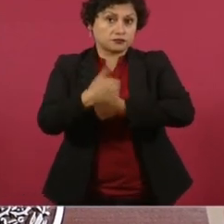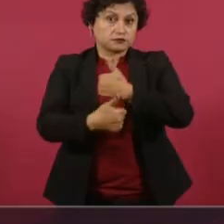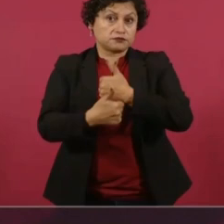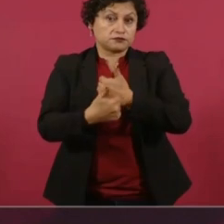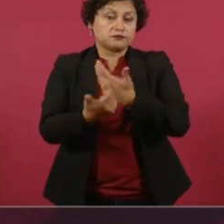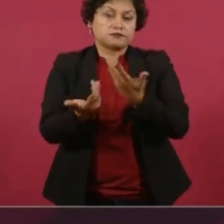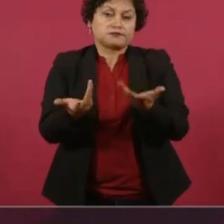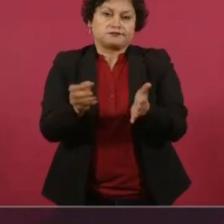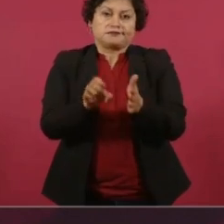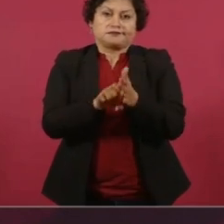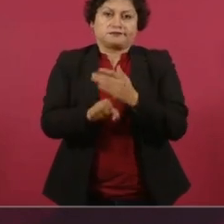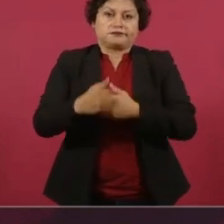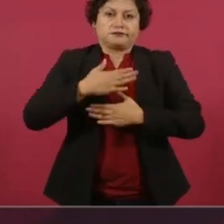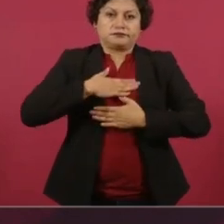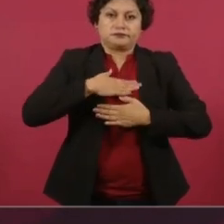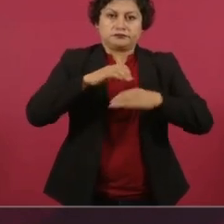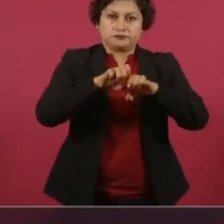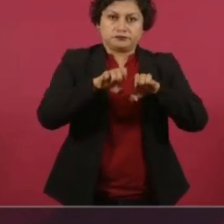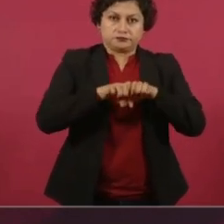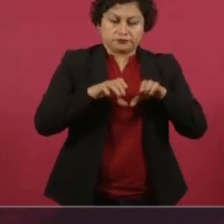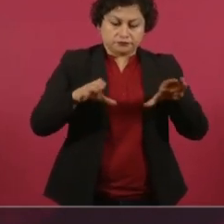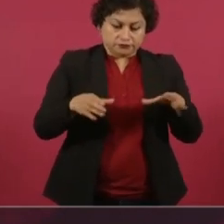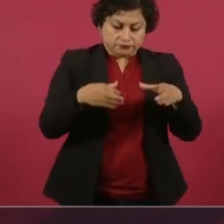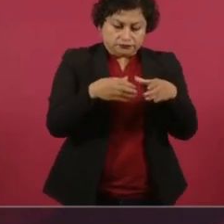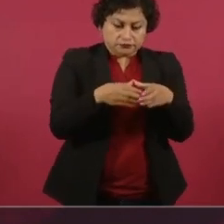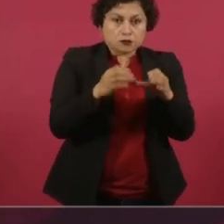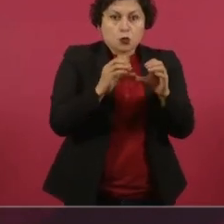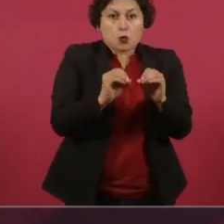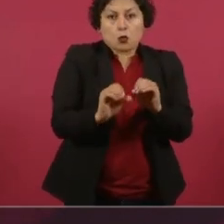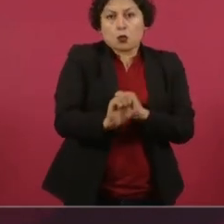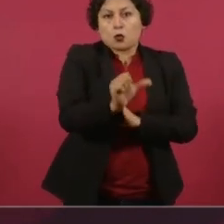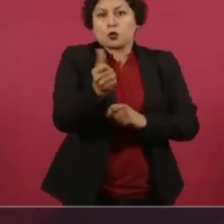del gabinete o del gobierno federal.